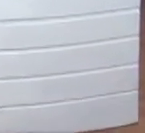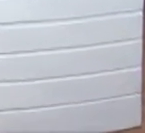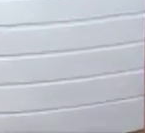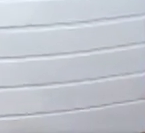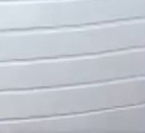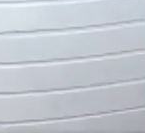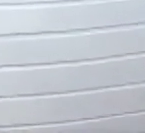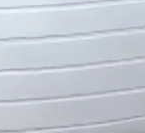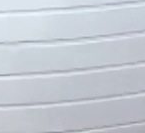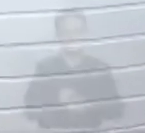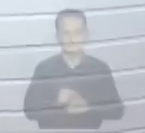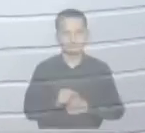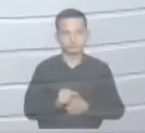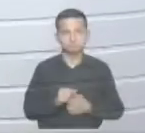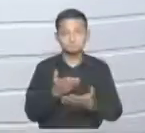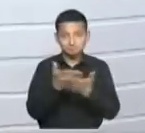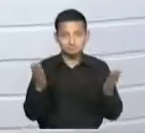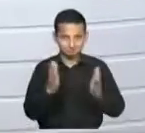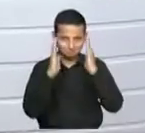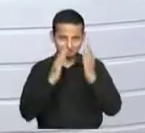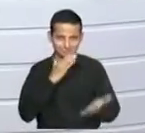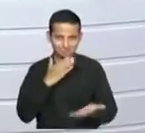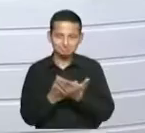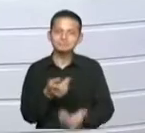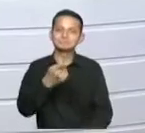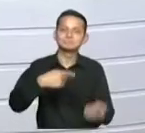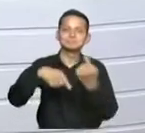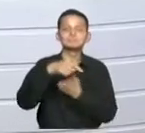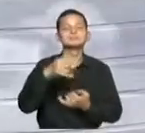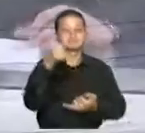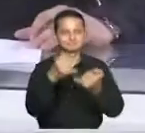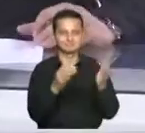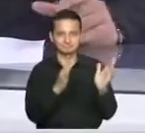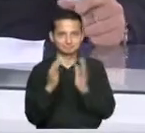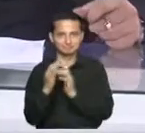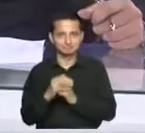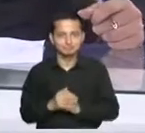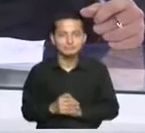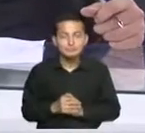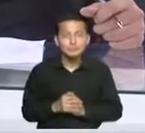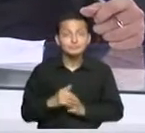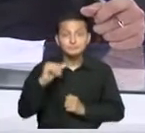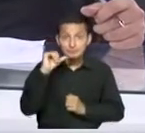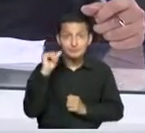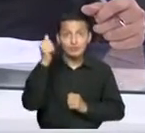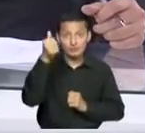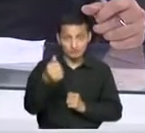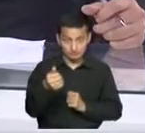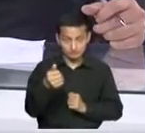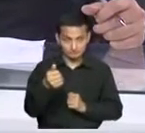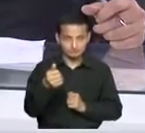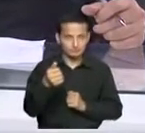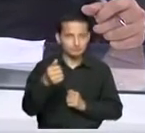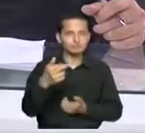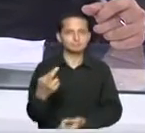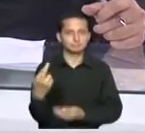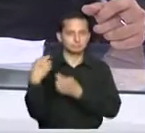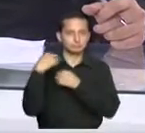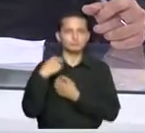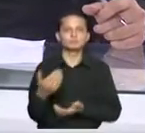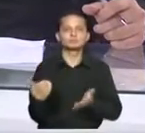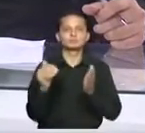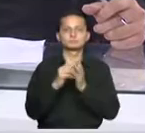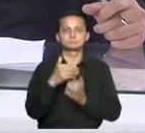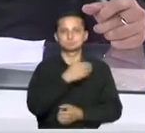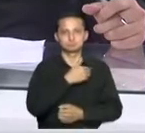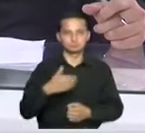Gracias por continuar con nosotros. Estamos de vuelta ya en nuestro bloque final. Mañana asume su segundo mandato el presidente de